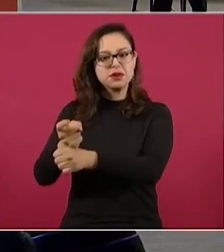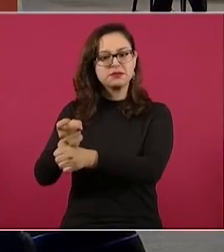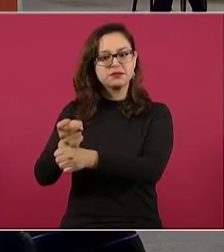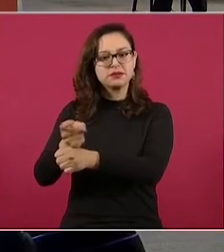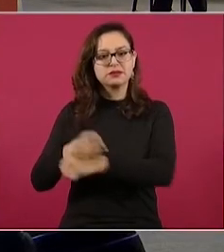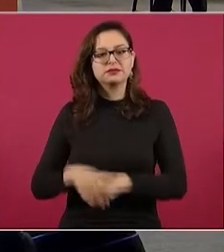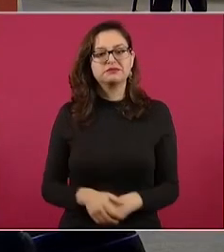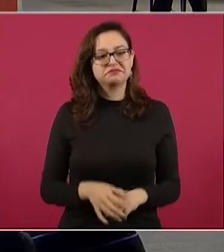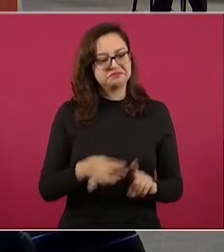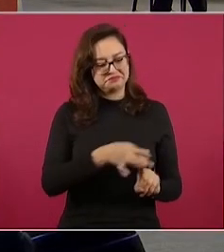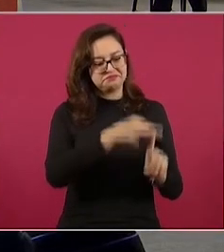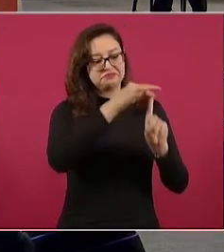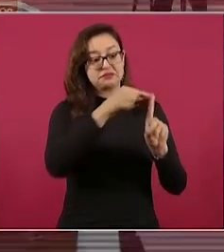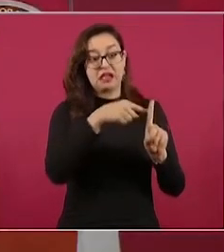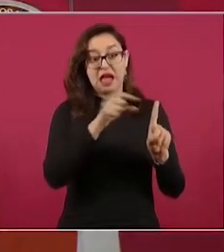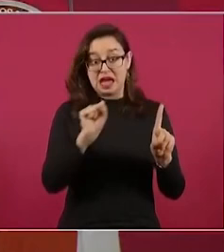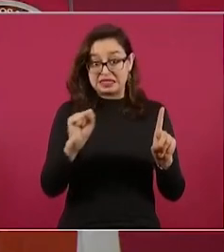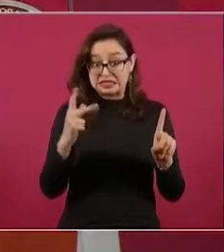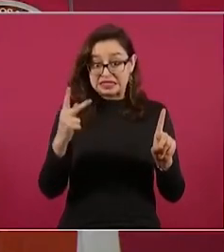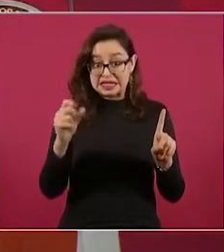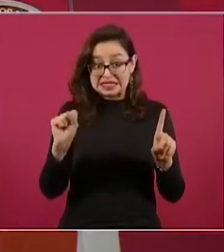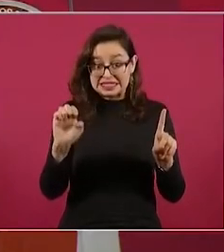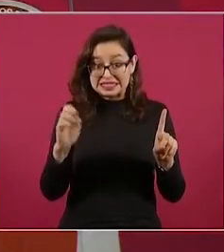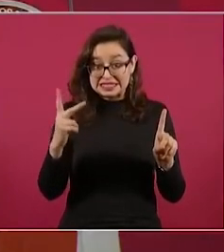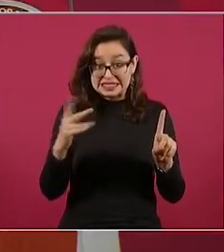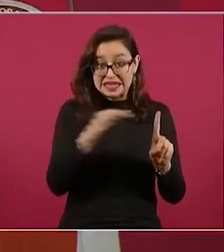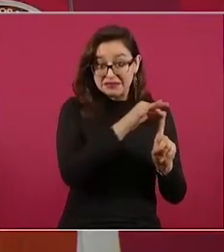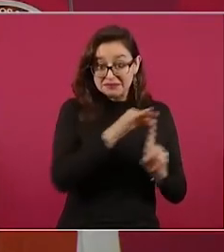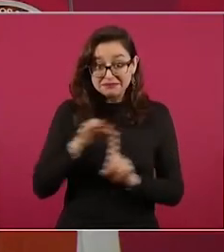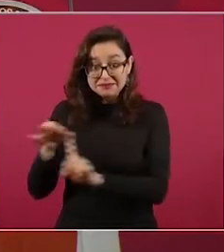Entonces, por eso no va a ir a educación.